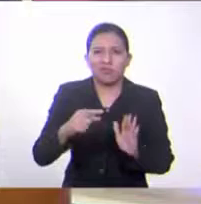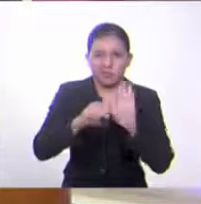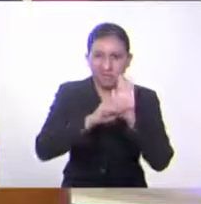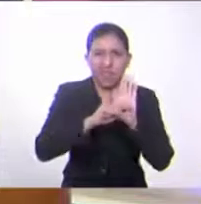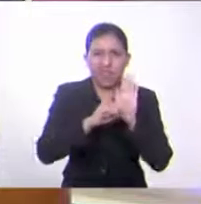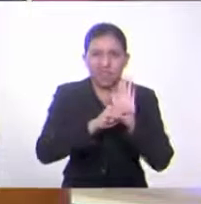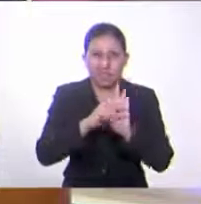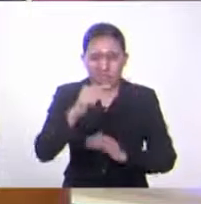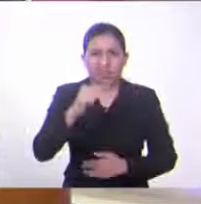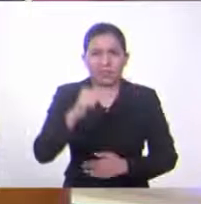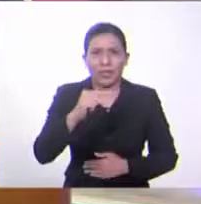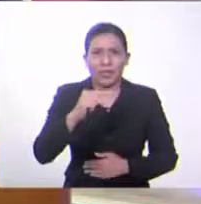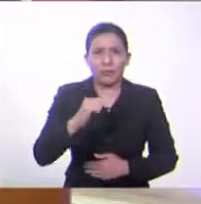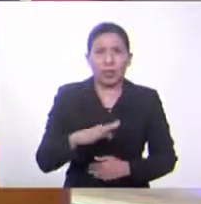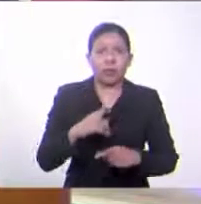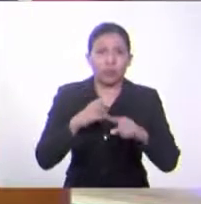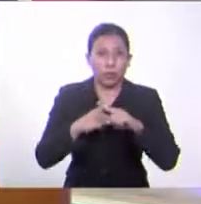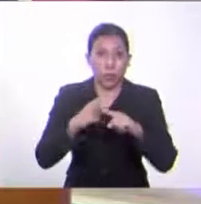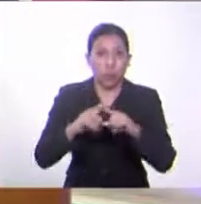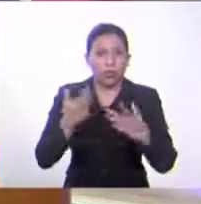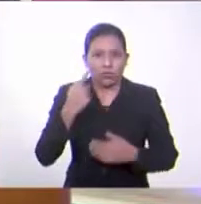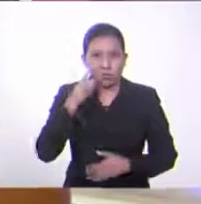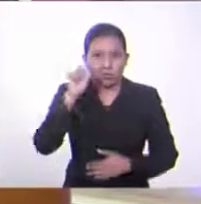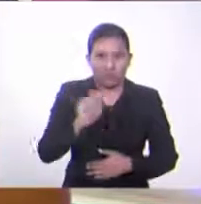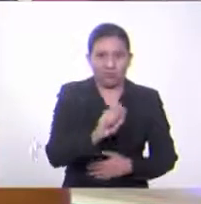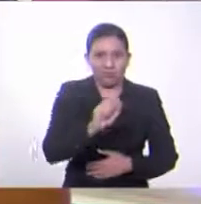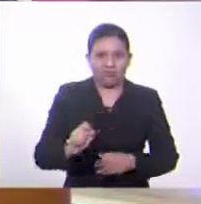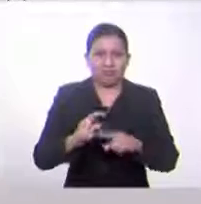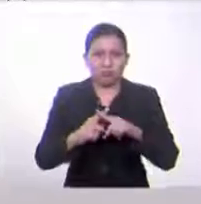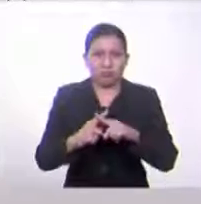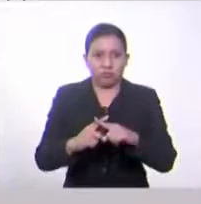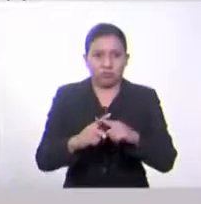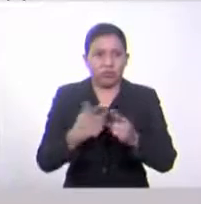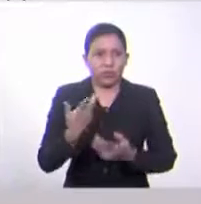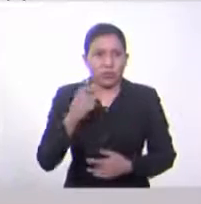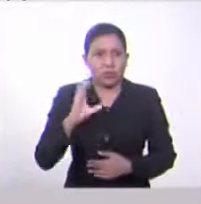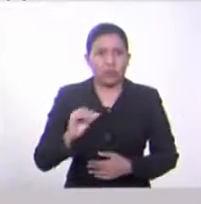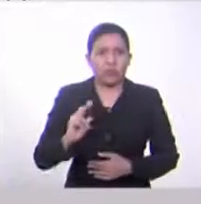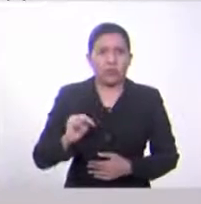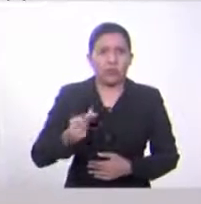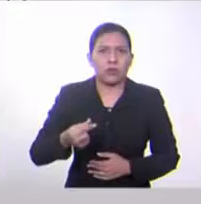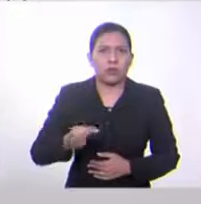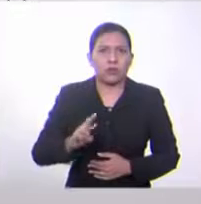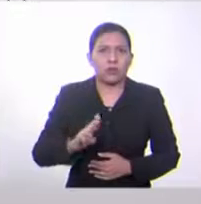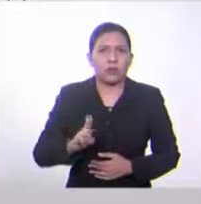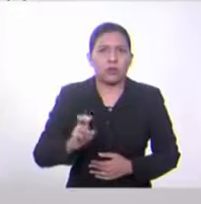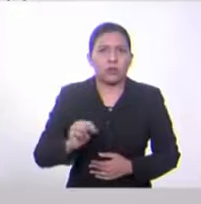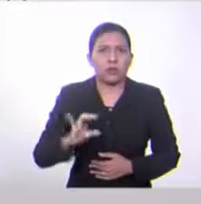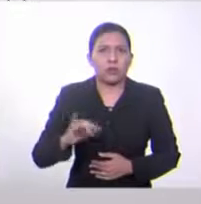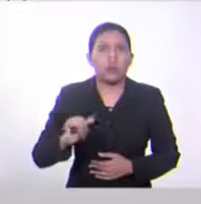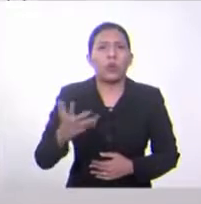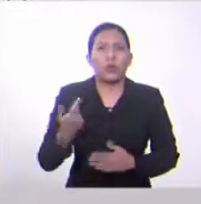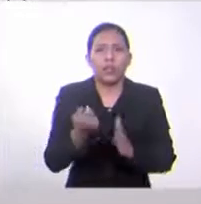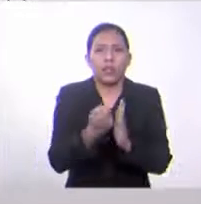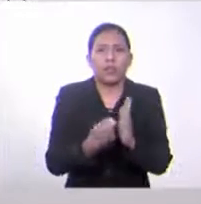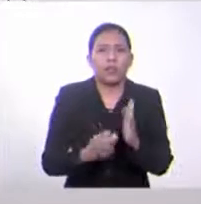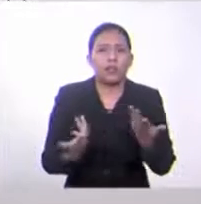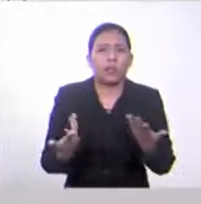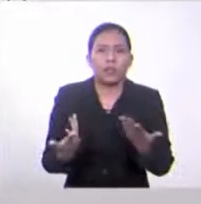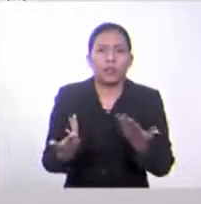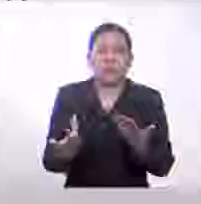Guión. para la multiplicación, La X. pero para congruencia tendríamos que tener un símbolo. Símbolos para denotar